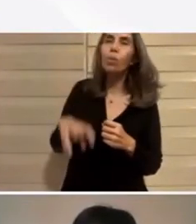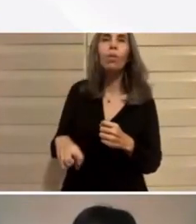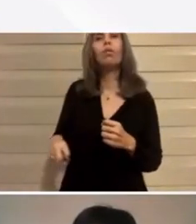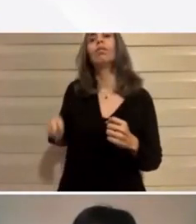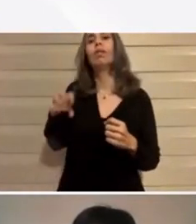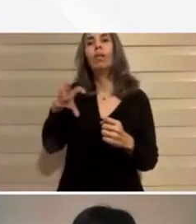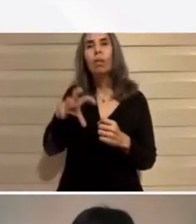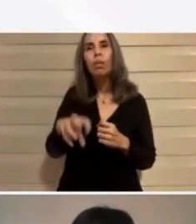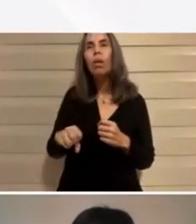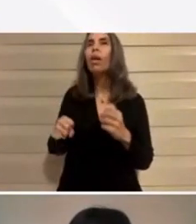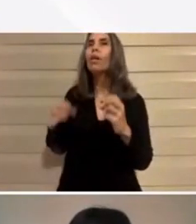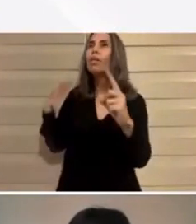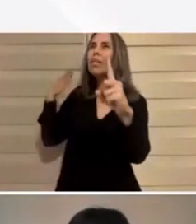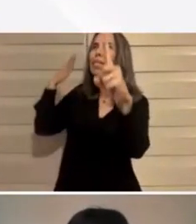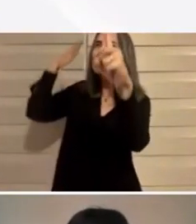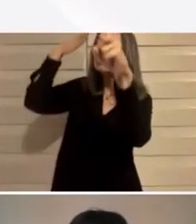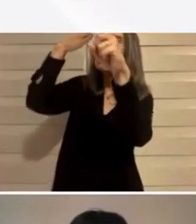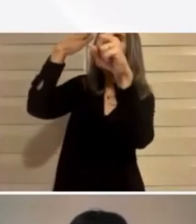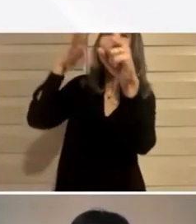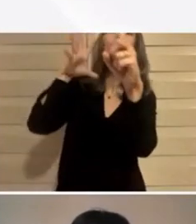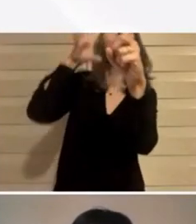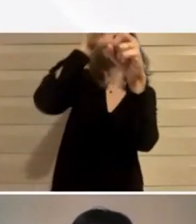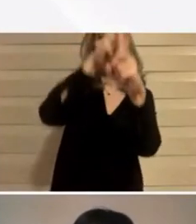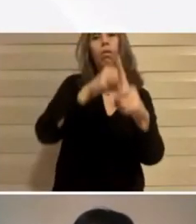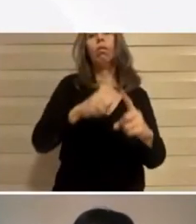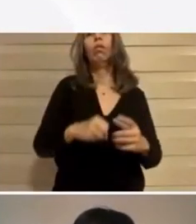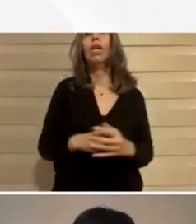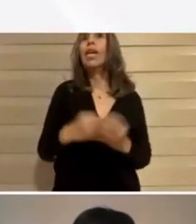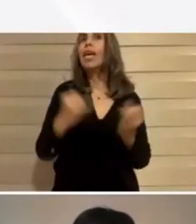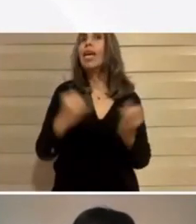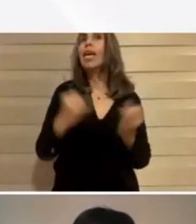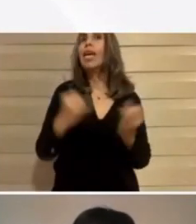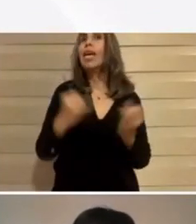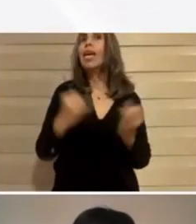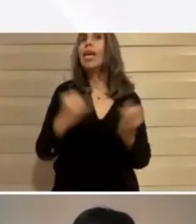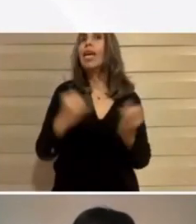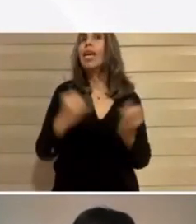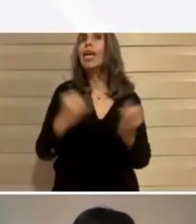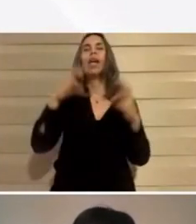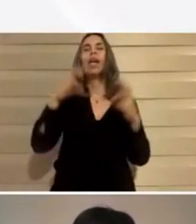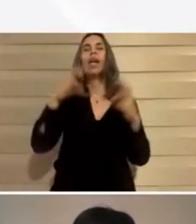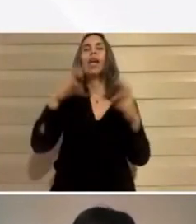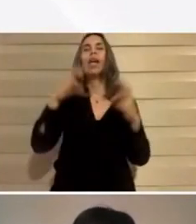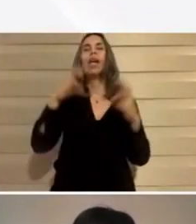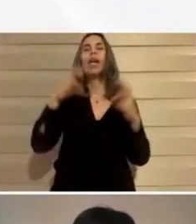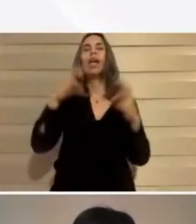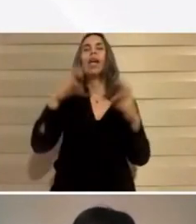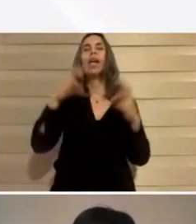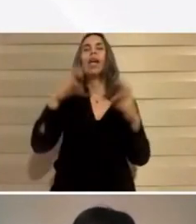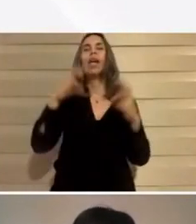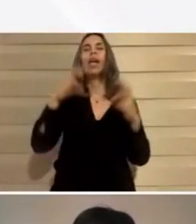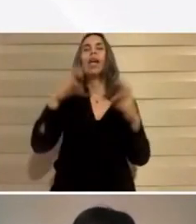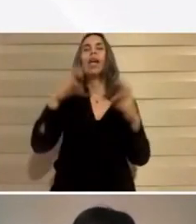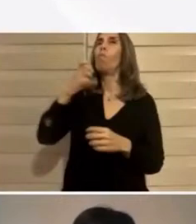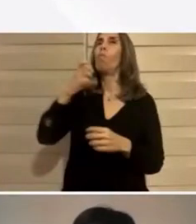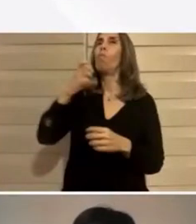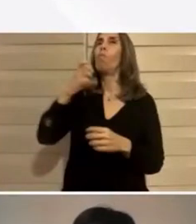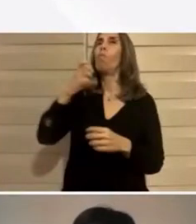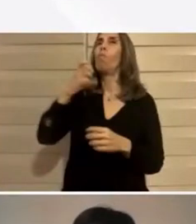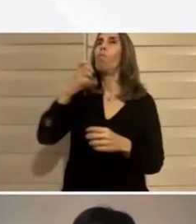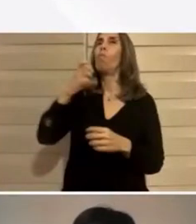esos retos difíciles. Esa misma manera la usé para hacer el MIDE. Y descubrí en el MIDE lo que me lleva a contestar tu